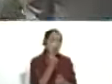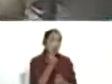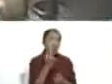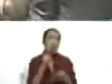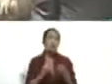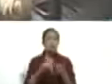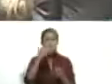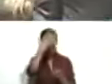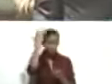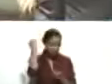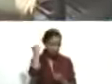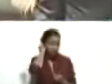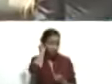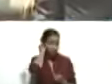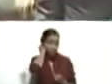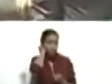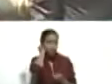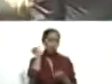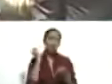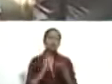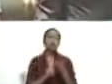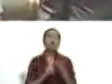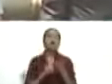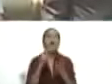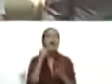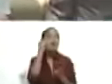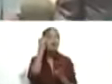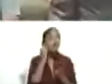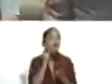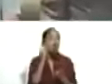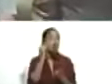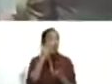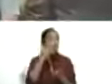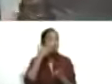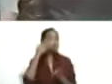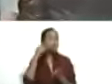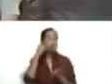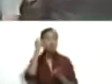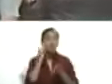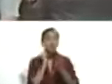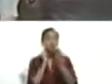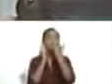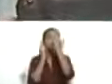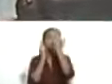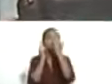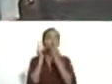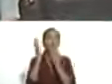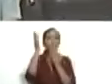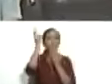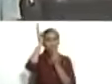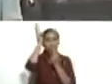Miranda, del Negro Primero, de Guaycaipuro, de Urimare,